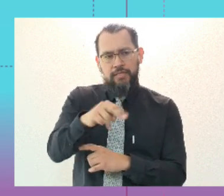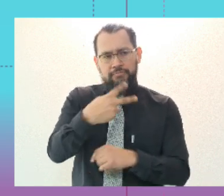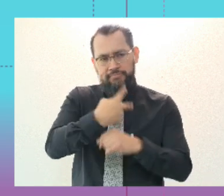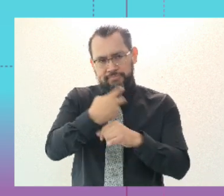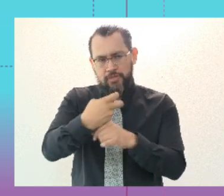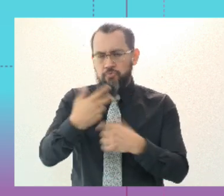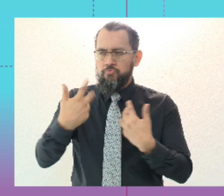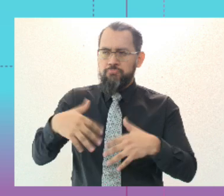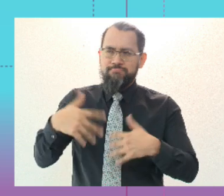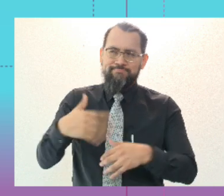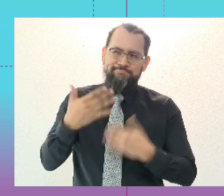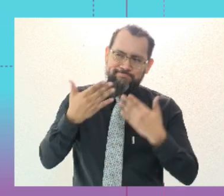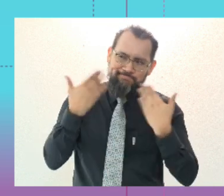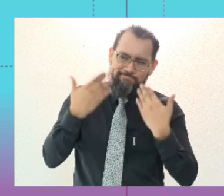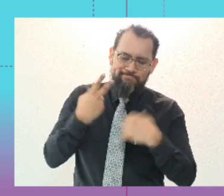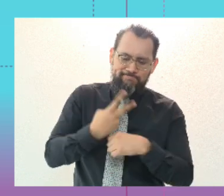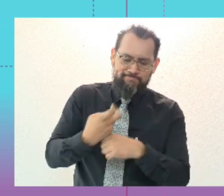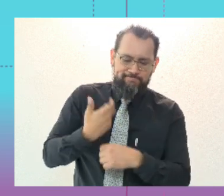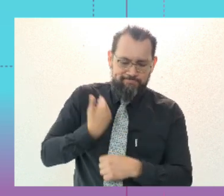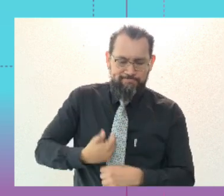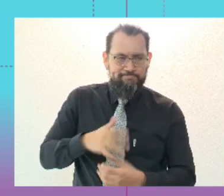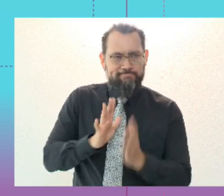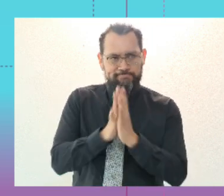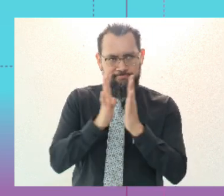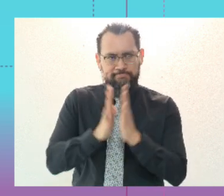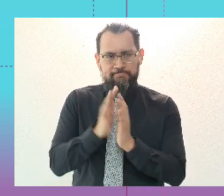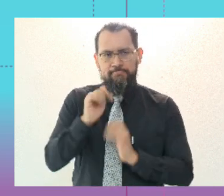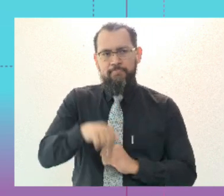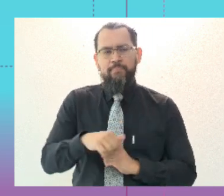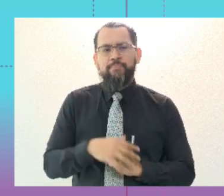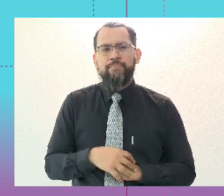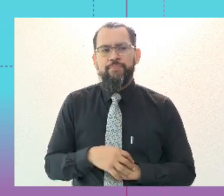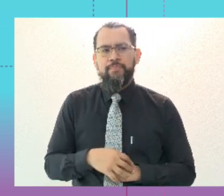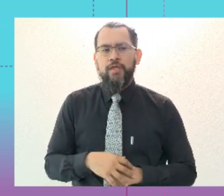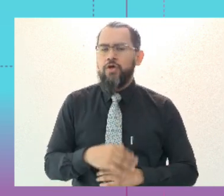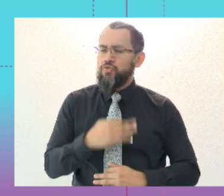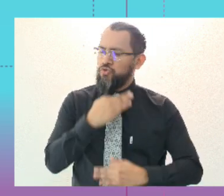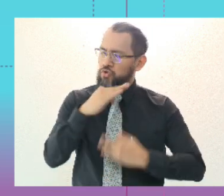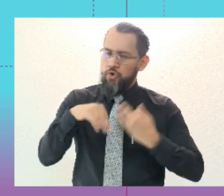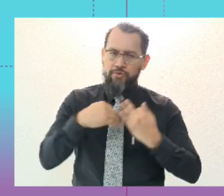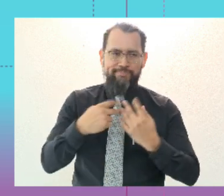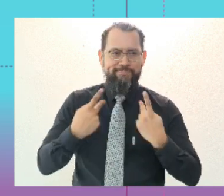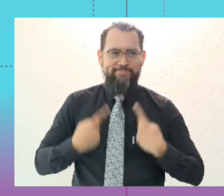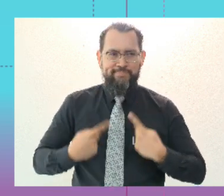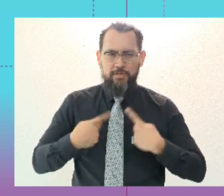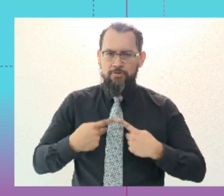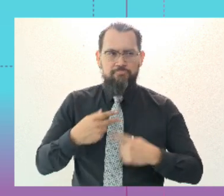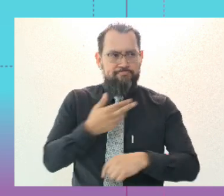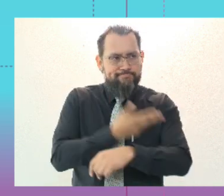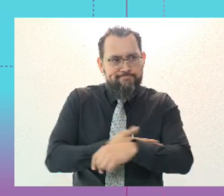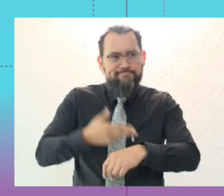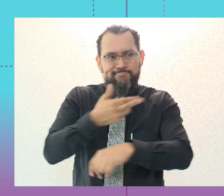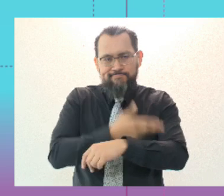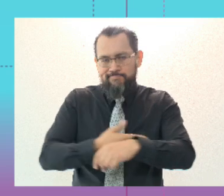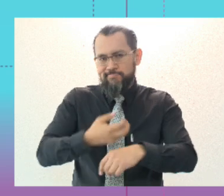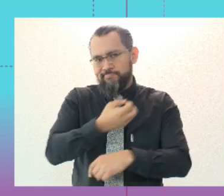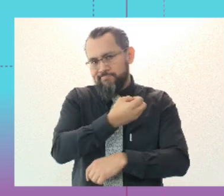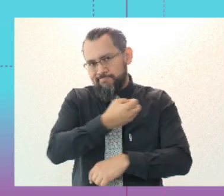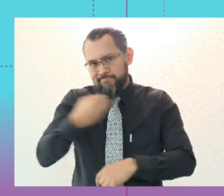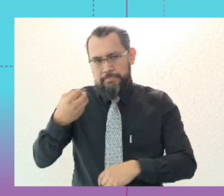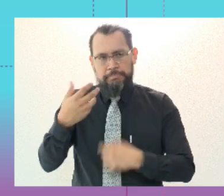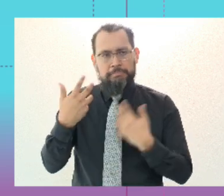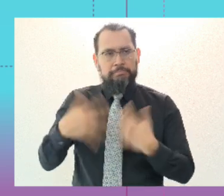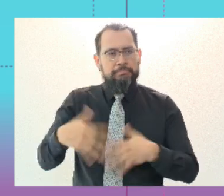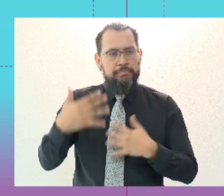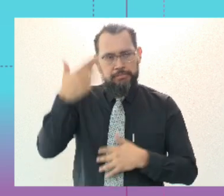nos invitaron a participar en este foro, y a todos los organizadores, que sé que es un evento